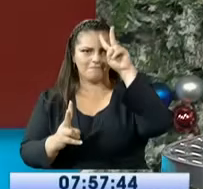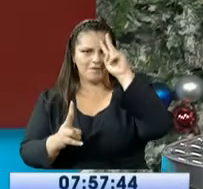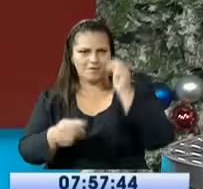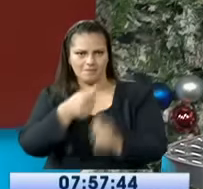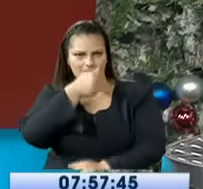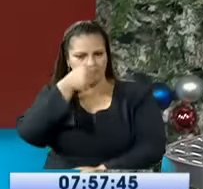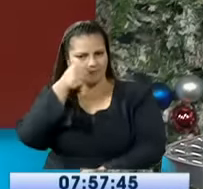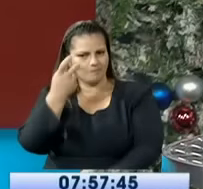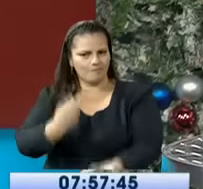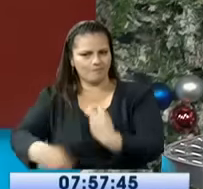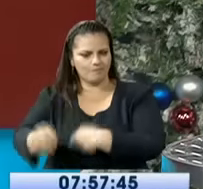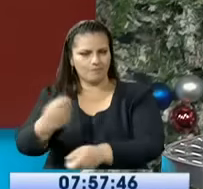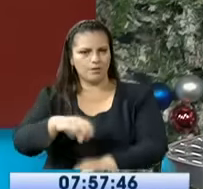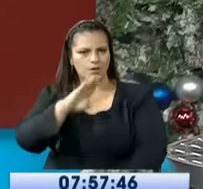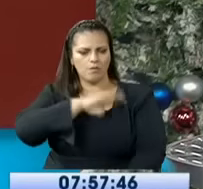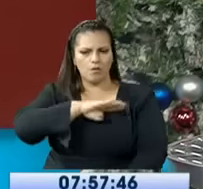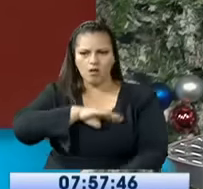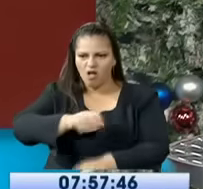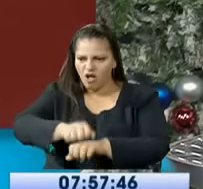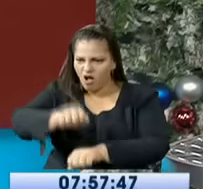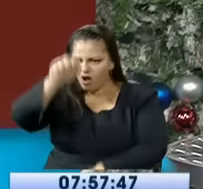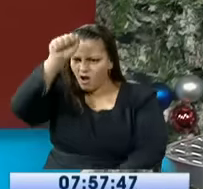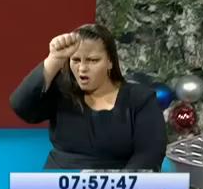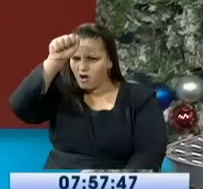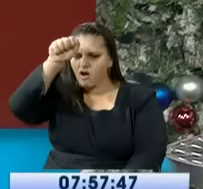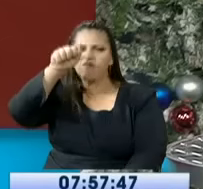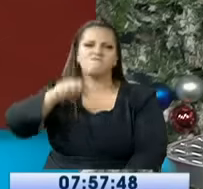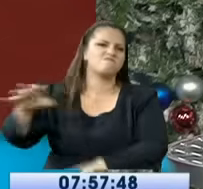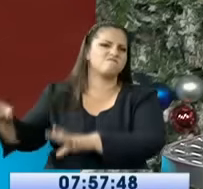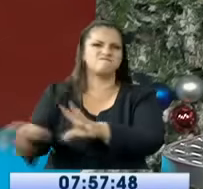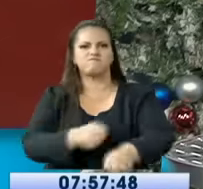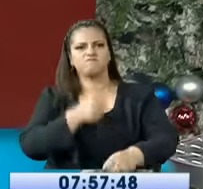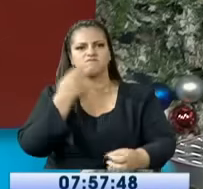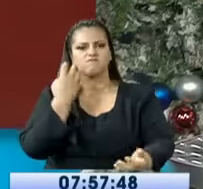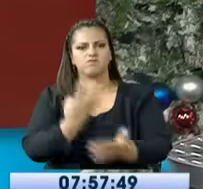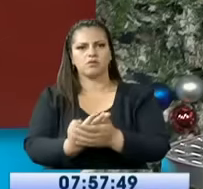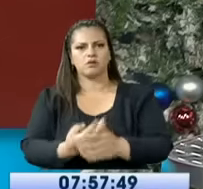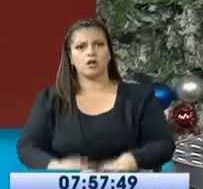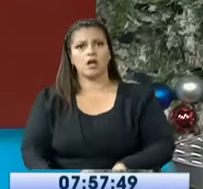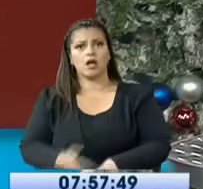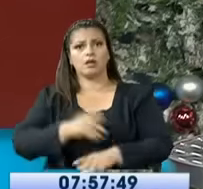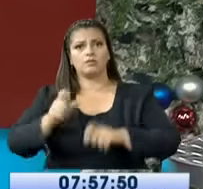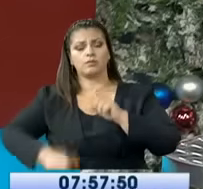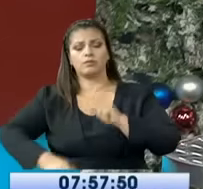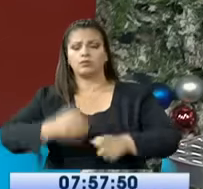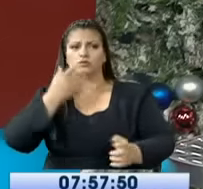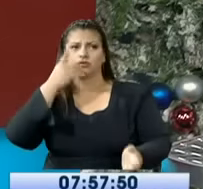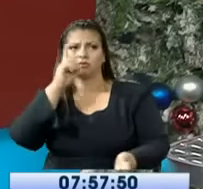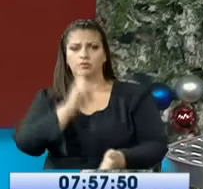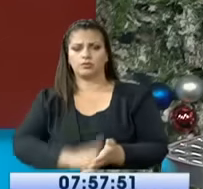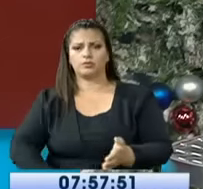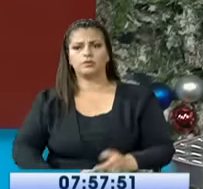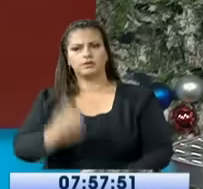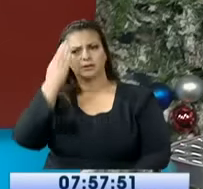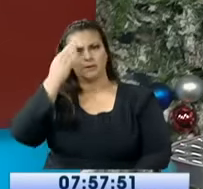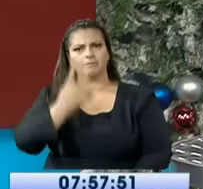policial. Las denuncias de la comunidad permitieron detener a las presuntas microtraficantes de drogas.